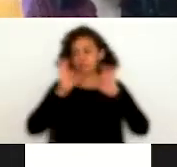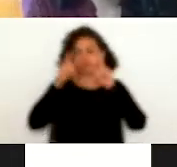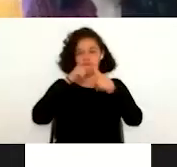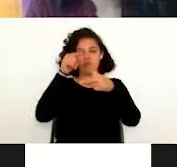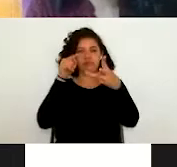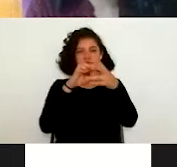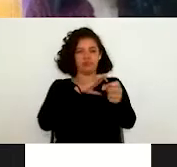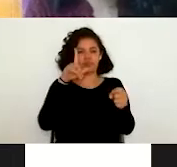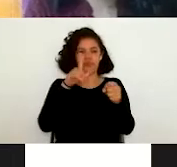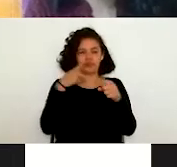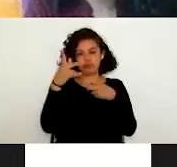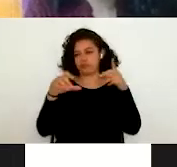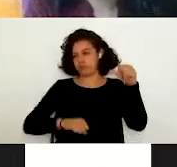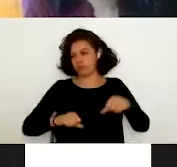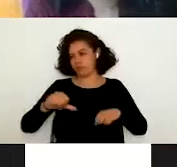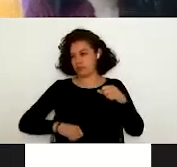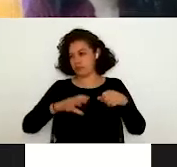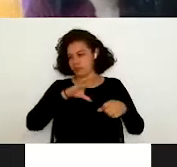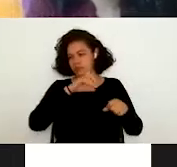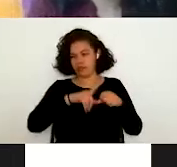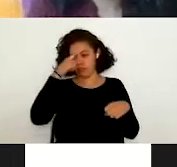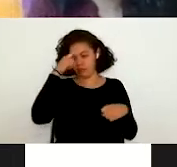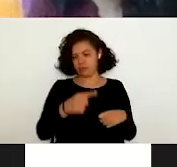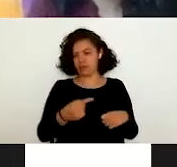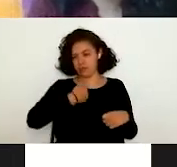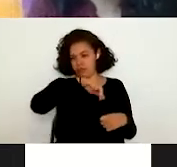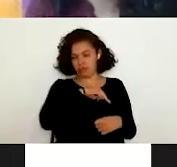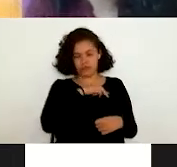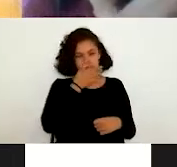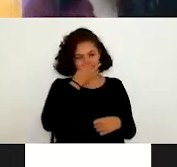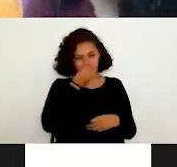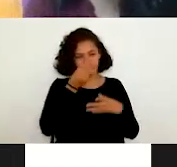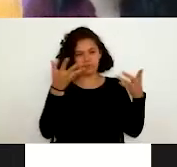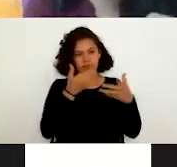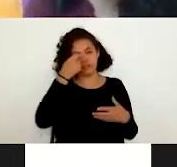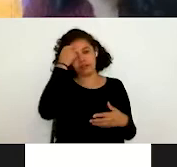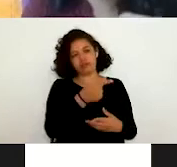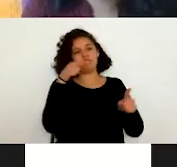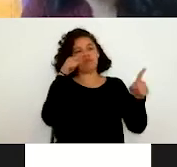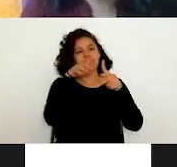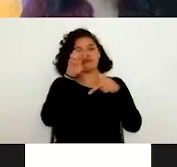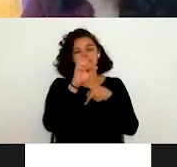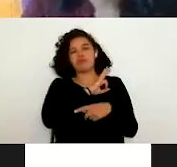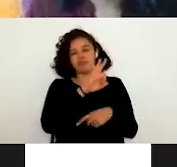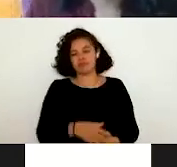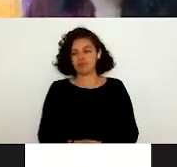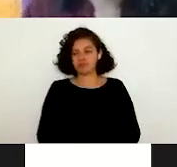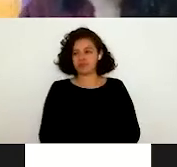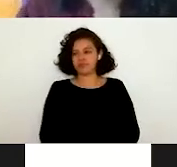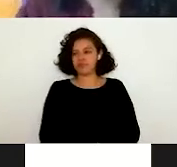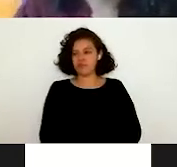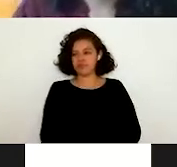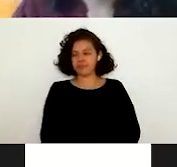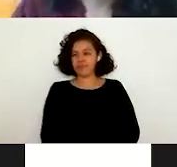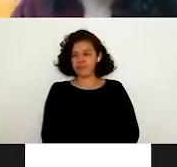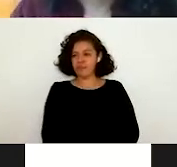específico las actividades concretas que queremos realizar para lograr el objetivo general, ¿no?